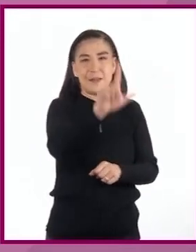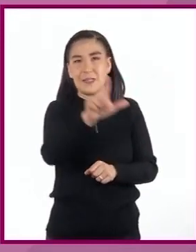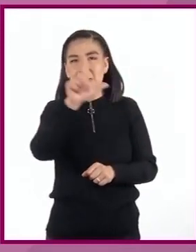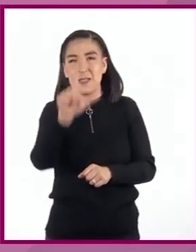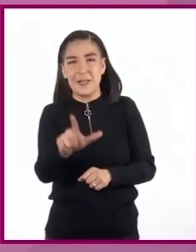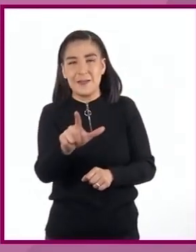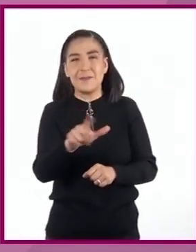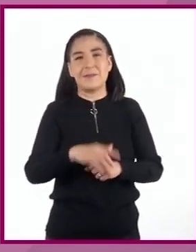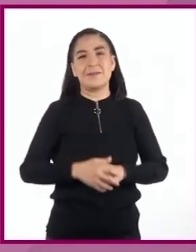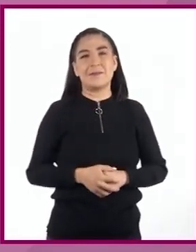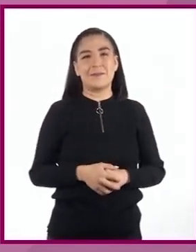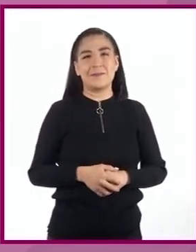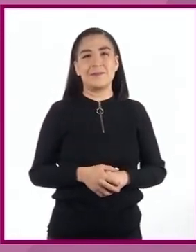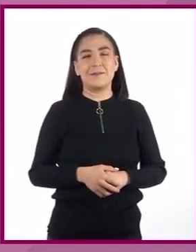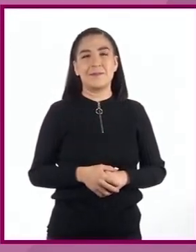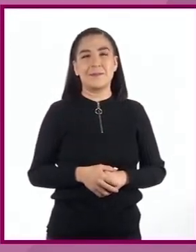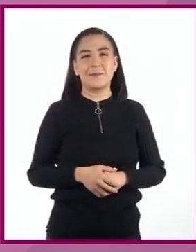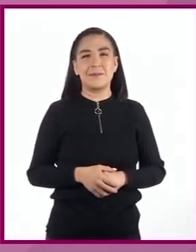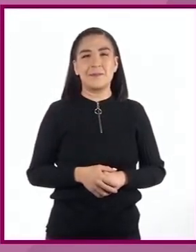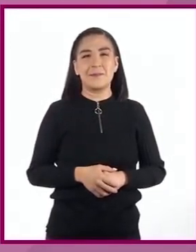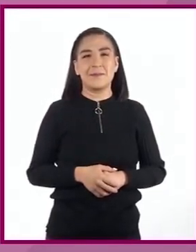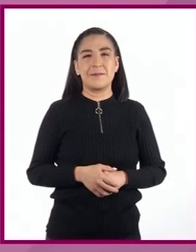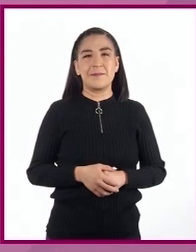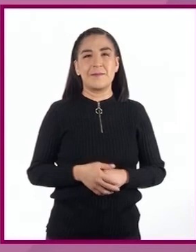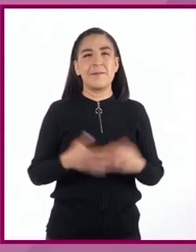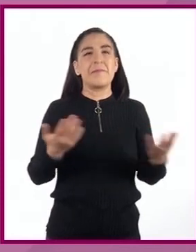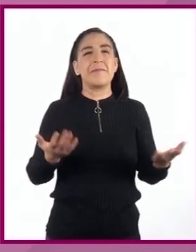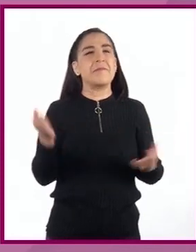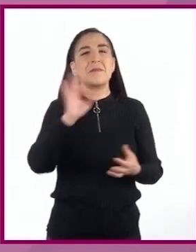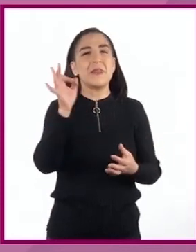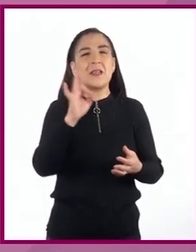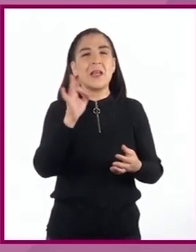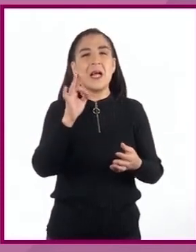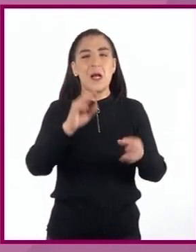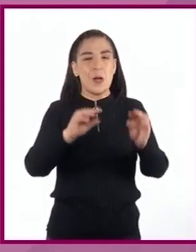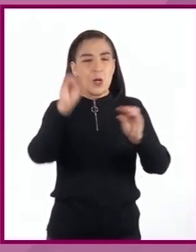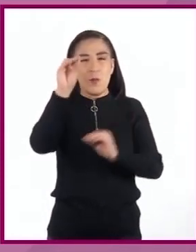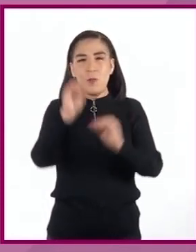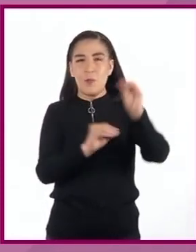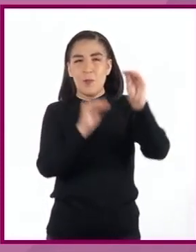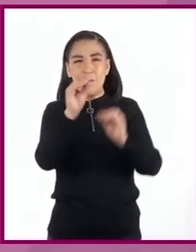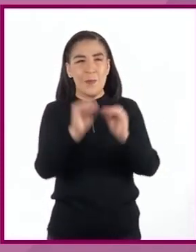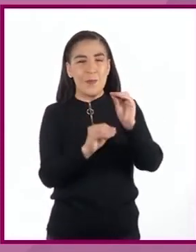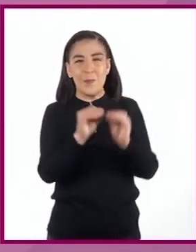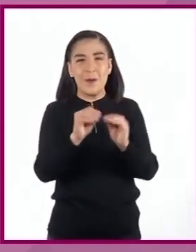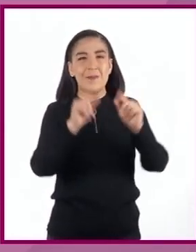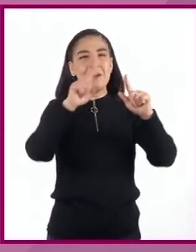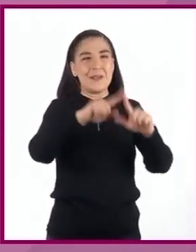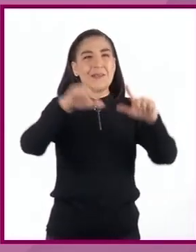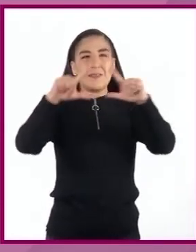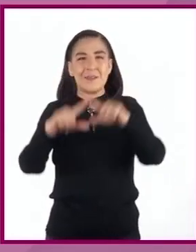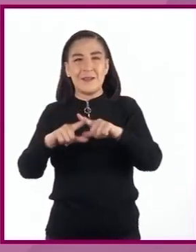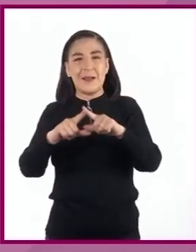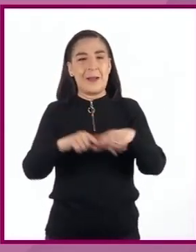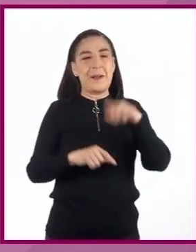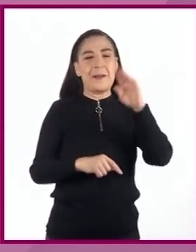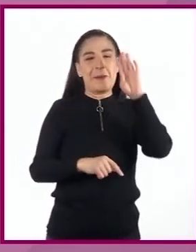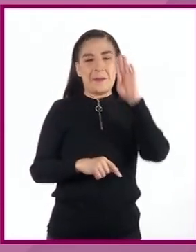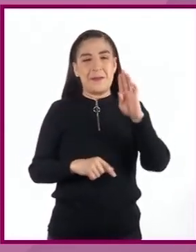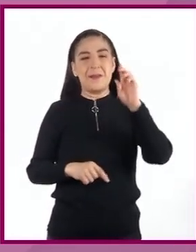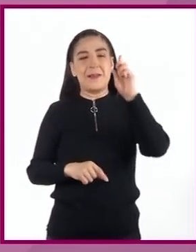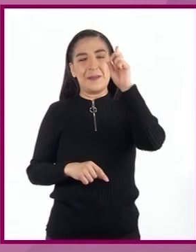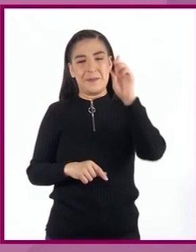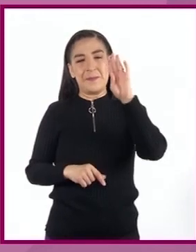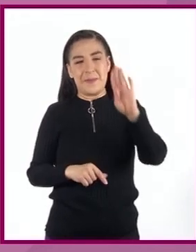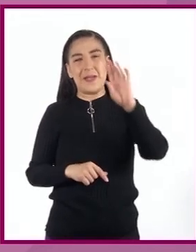lado. ¿Qué pasaría si movemos uno de los vértices del triángulo BCD?